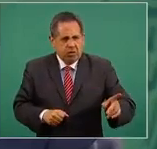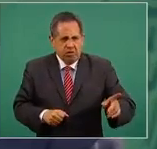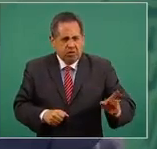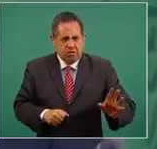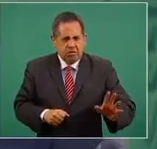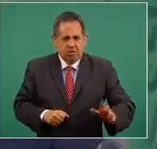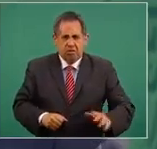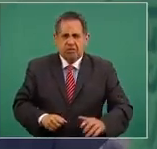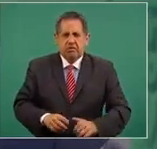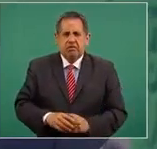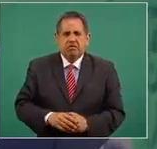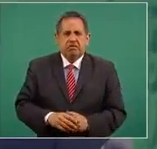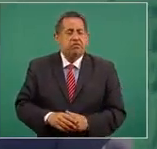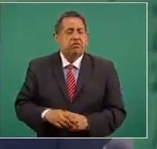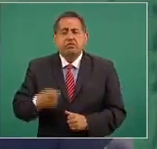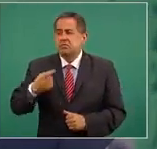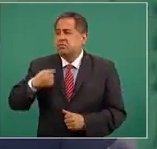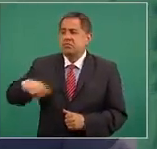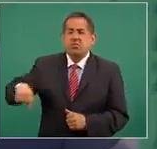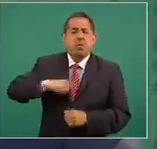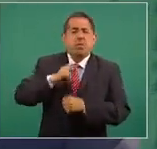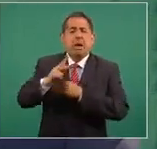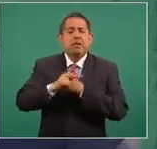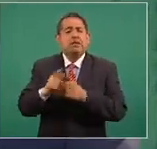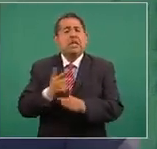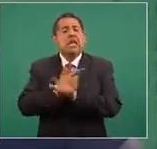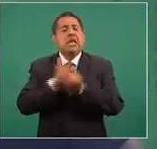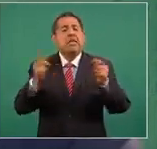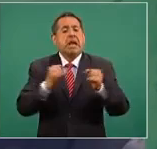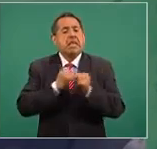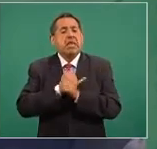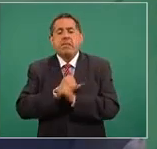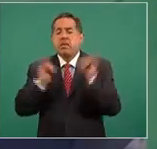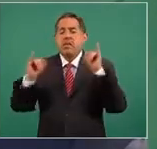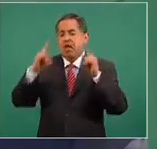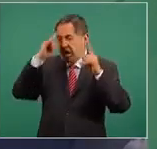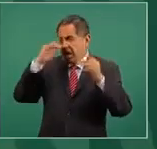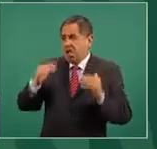Somos un país libre, independiente, soberano.